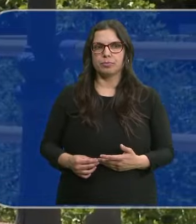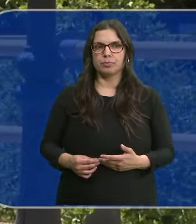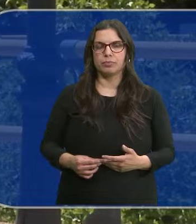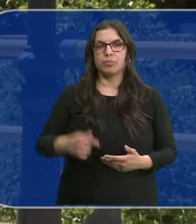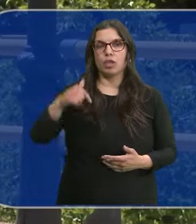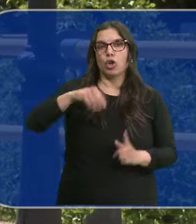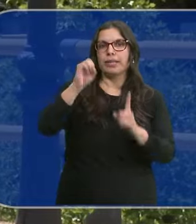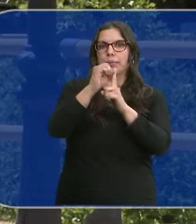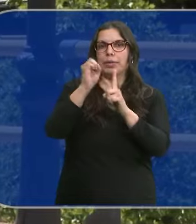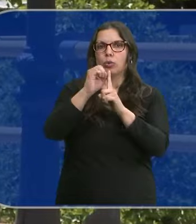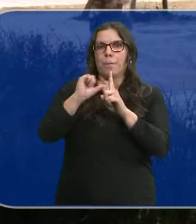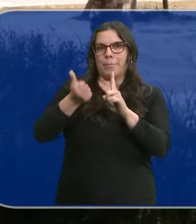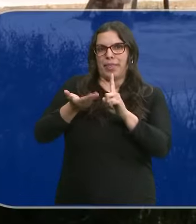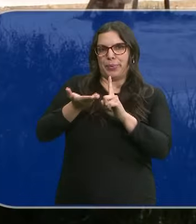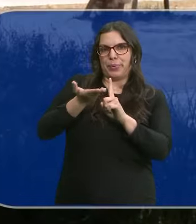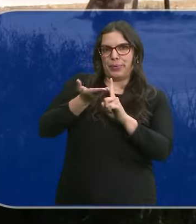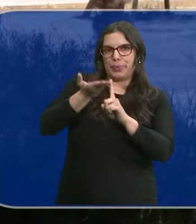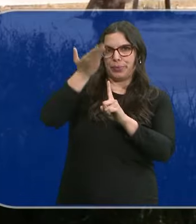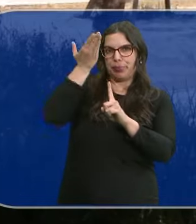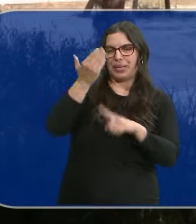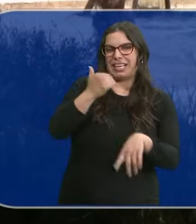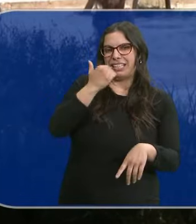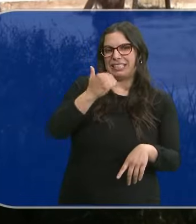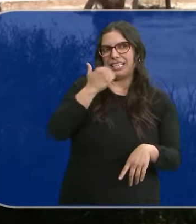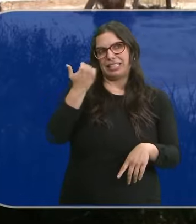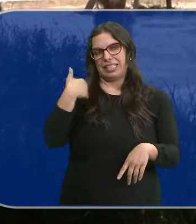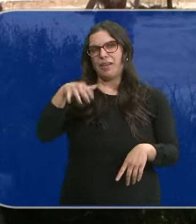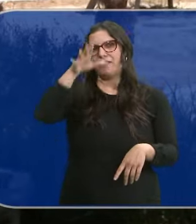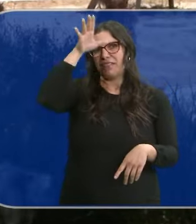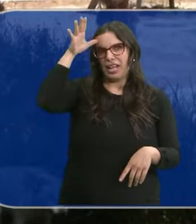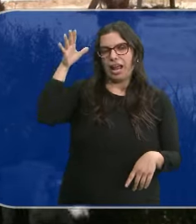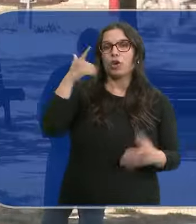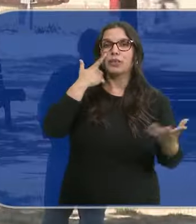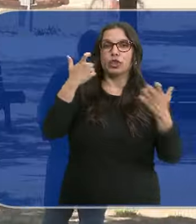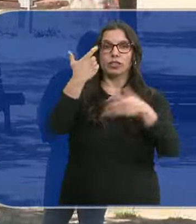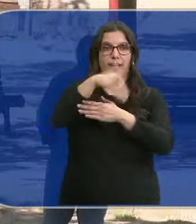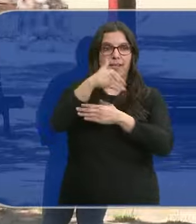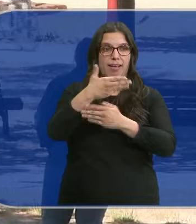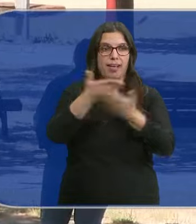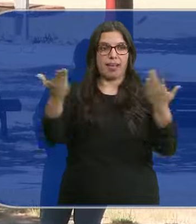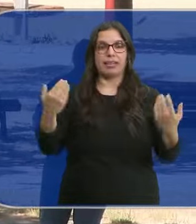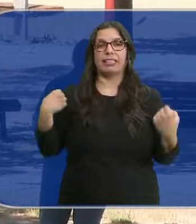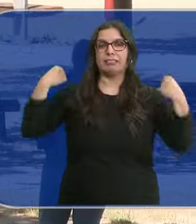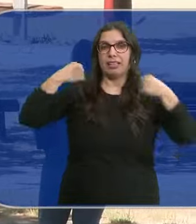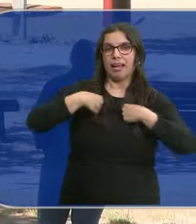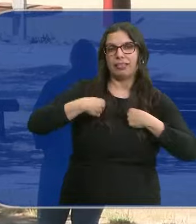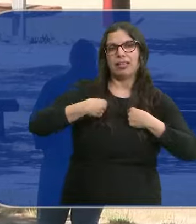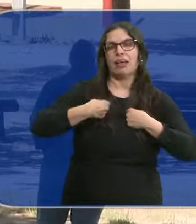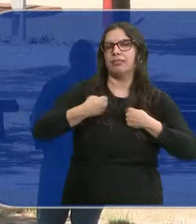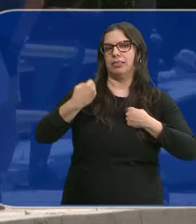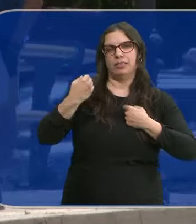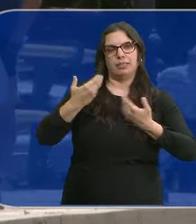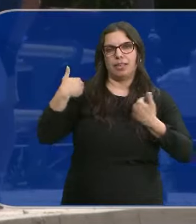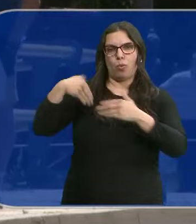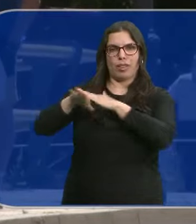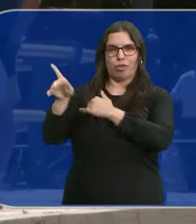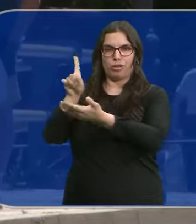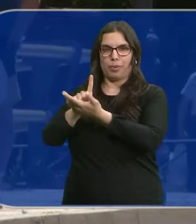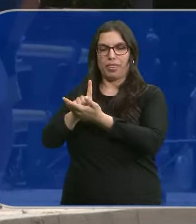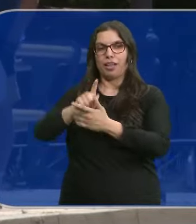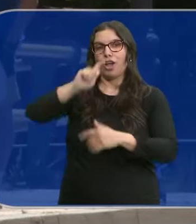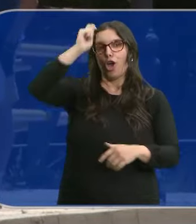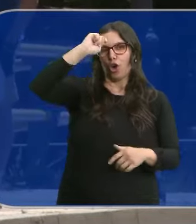Hoy las temperaturas comienzan a subir y a acercarse a valores más veraniegos y eso se nota en la calle. Las chaquetas y cazadoras han vuelto a ocupar su lugar en el armario y